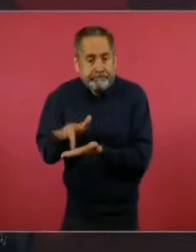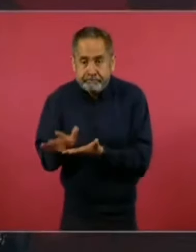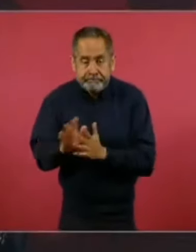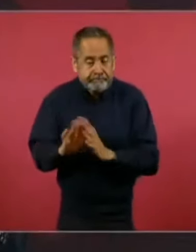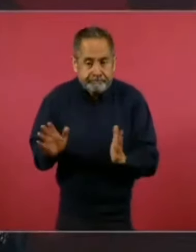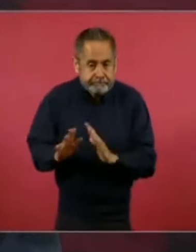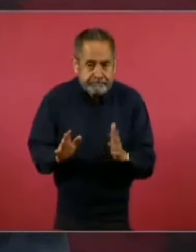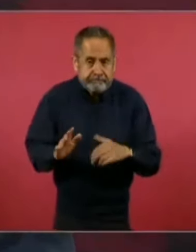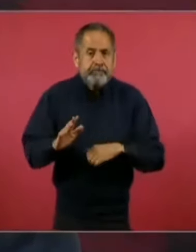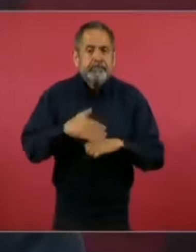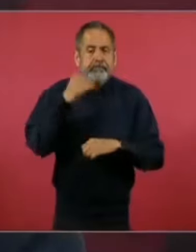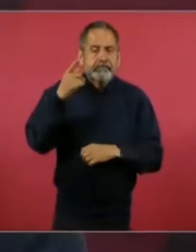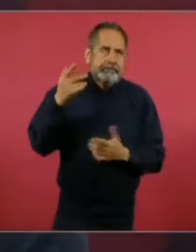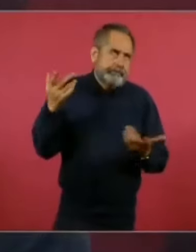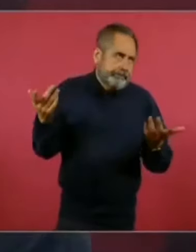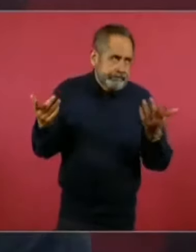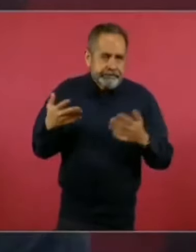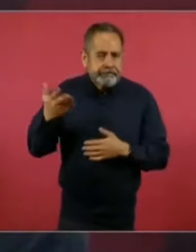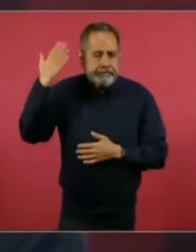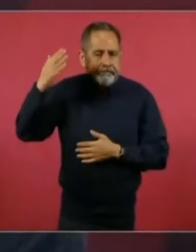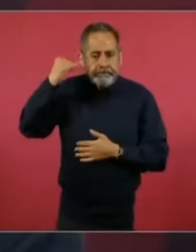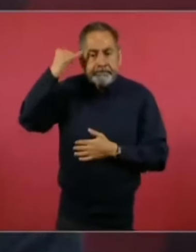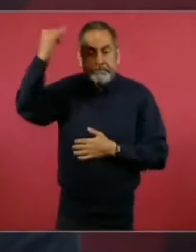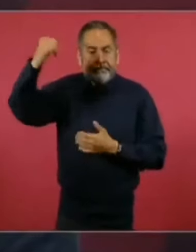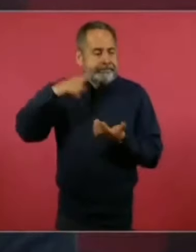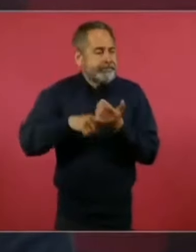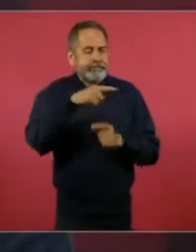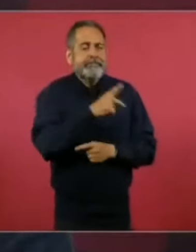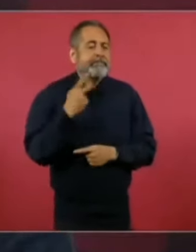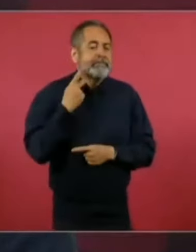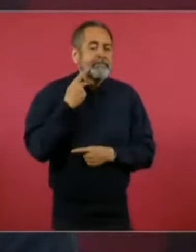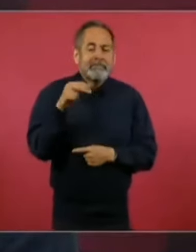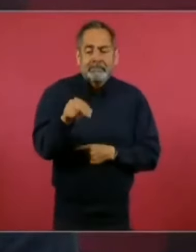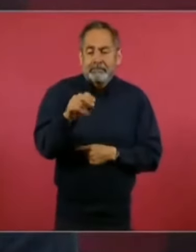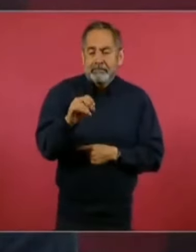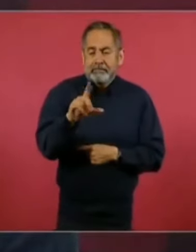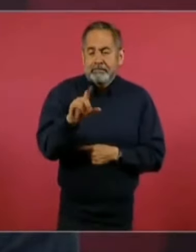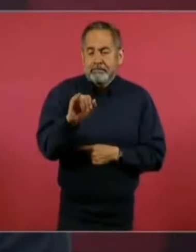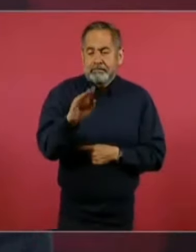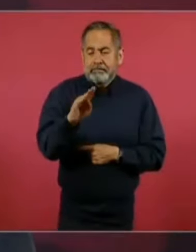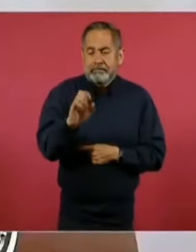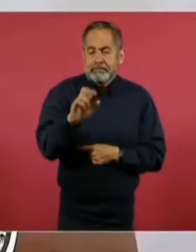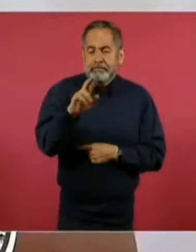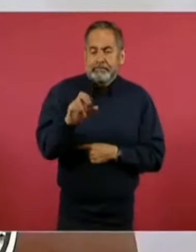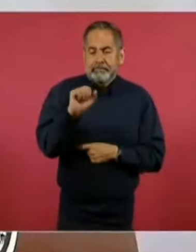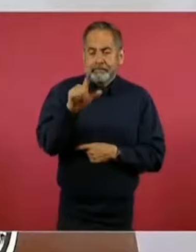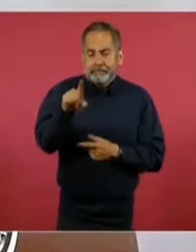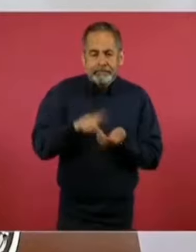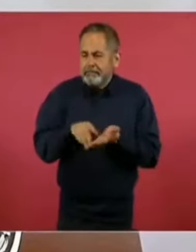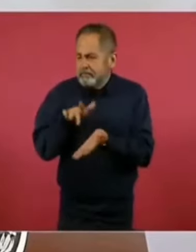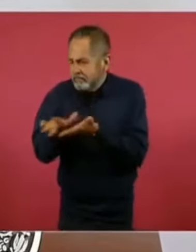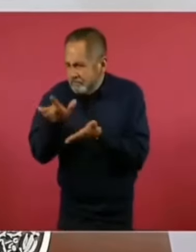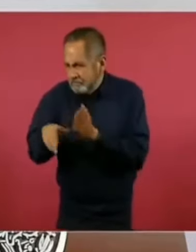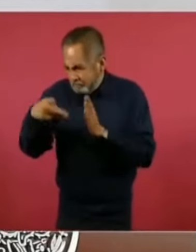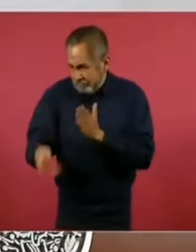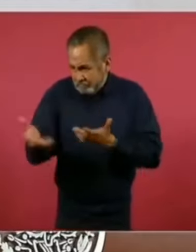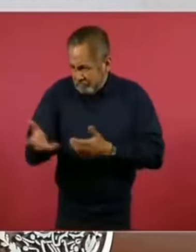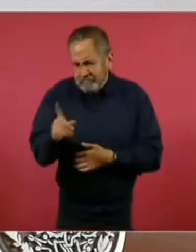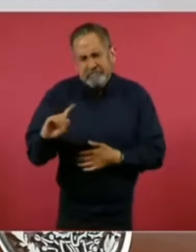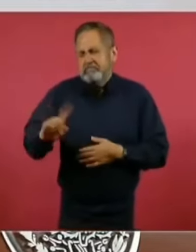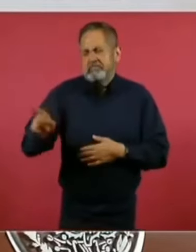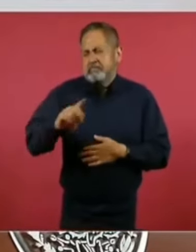porque en la concepción de política neoliberal, de política económica neoliberal, en un